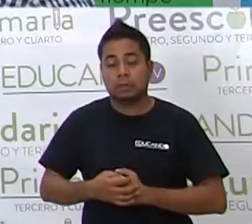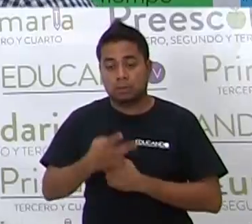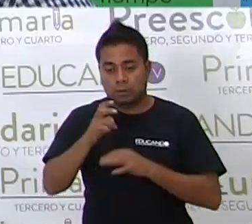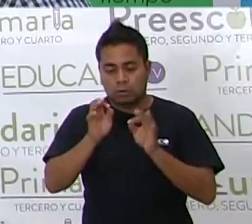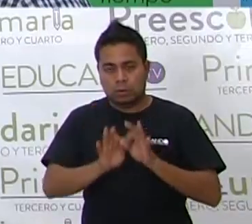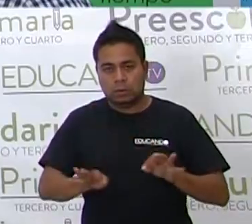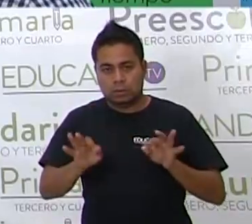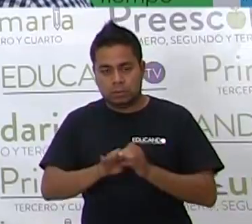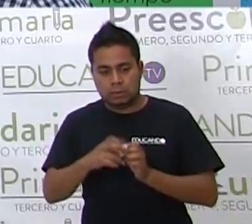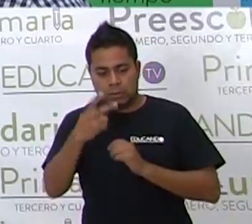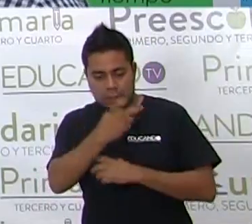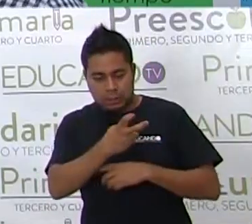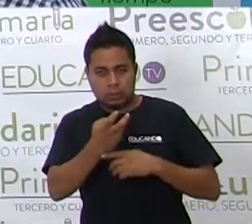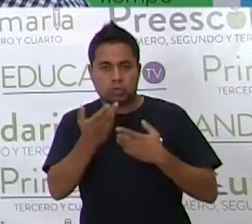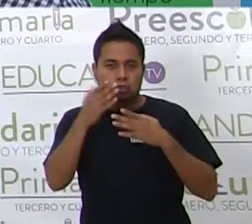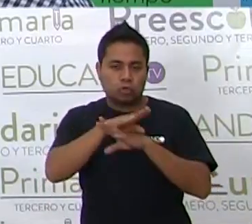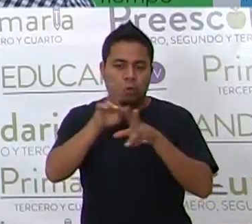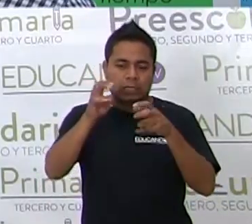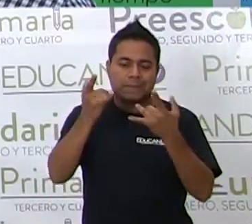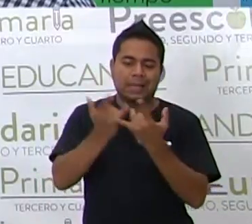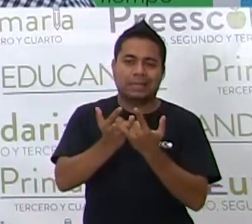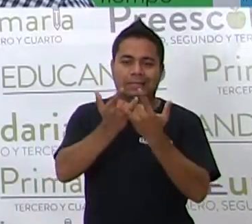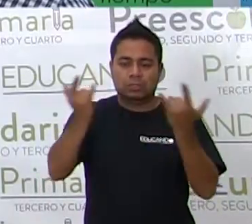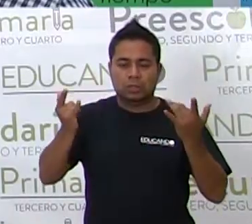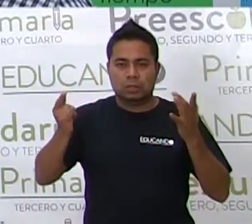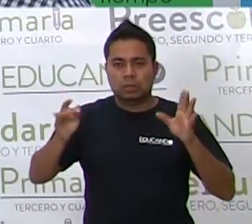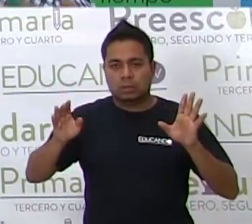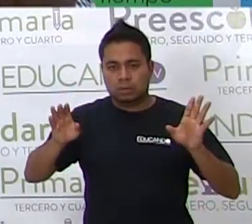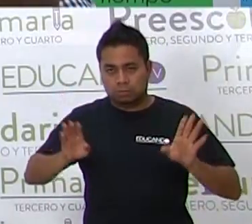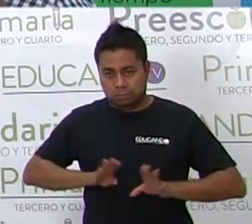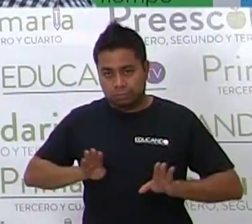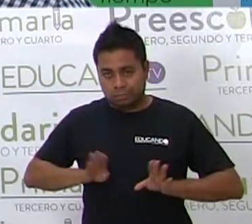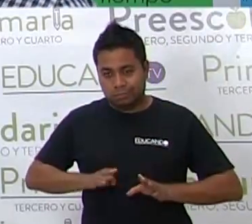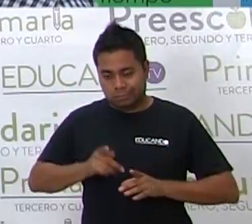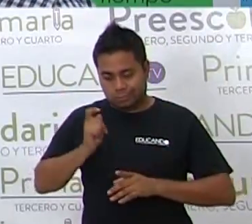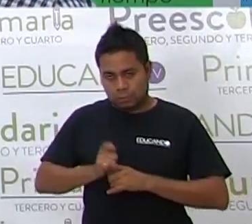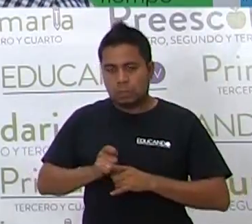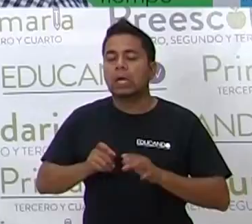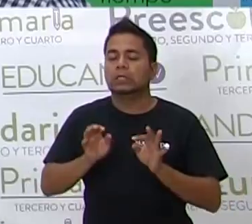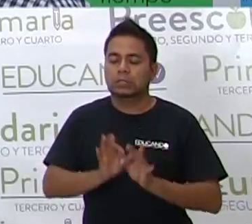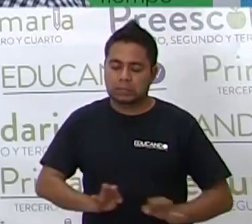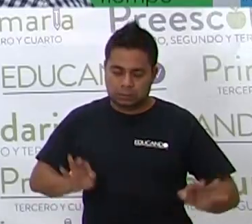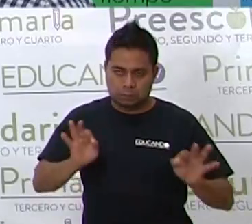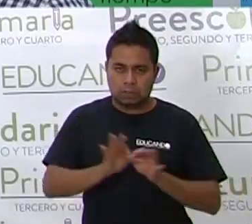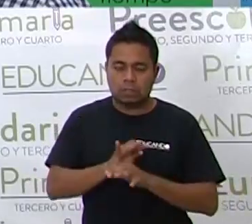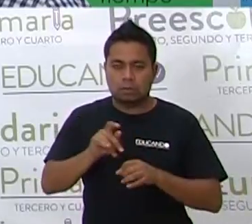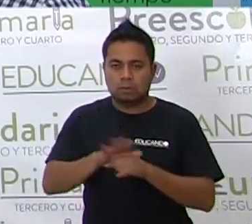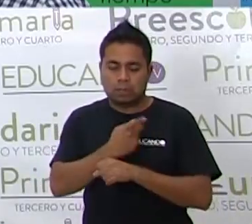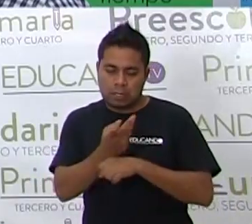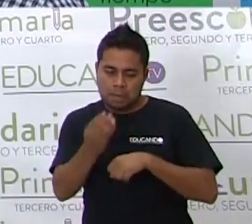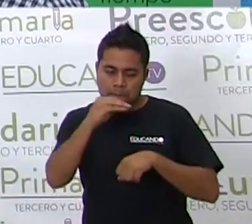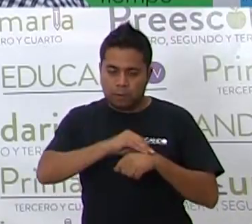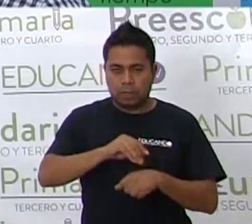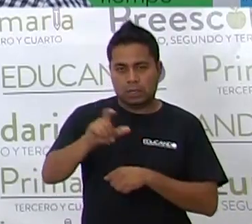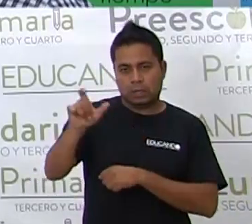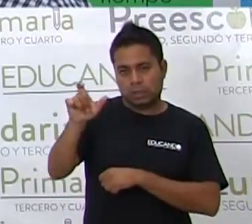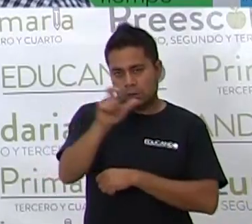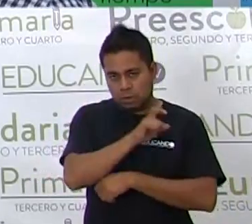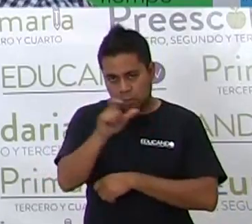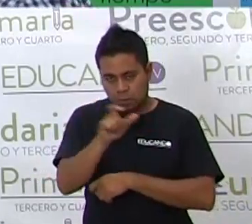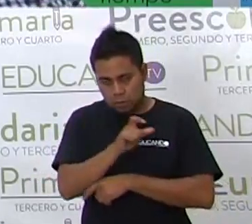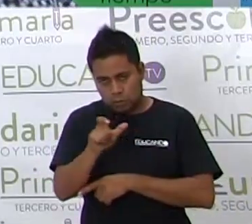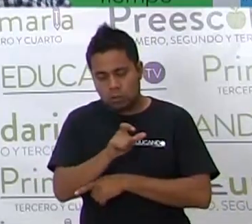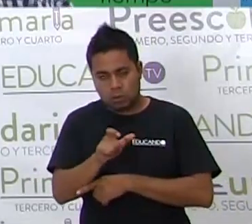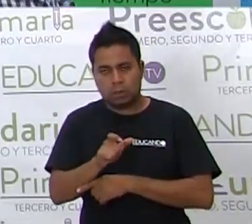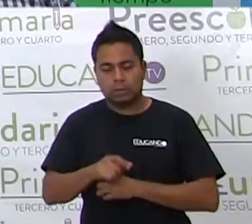tiempo histórico de las leyendas es una característica fundamental, porque sí está situada en una característica o en un